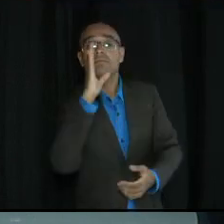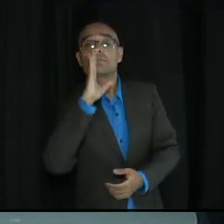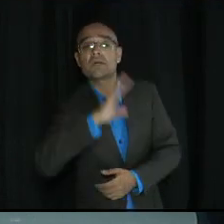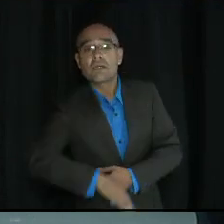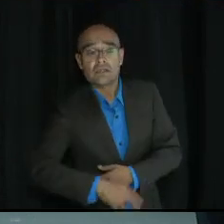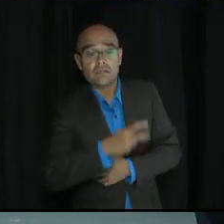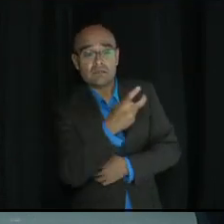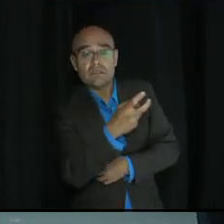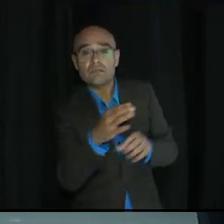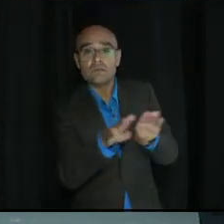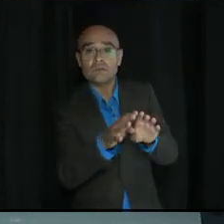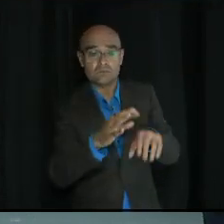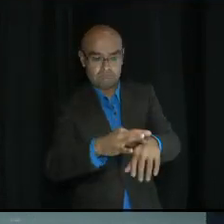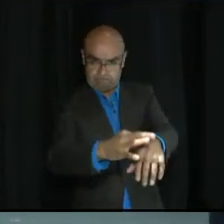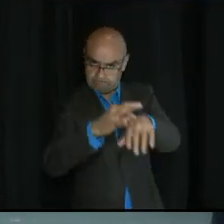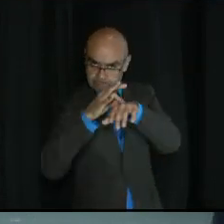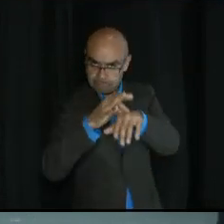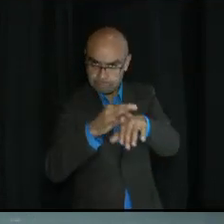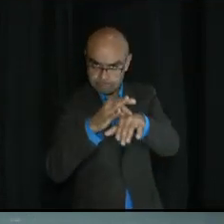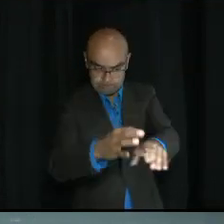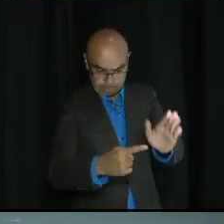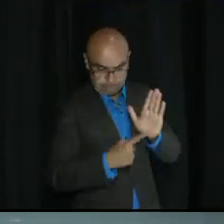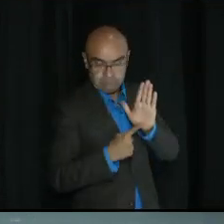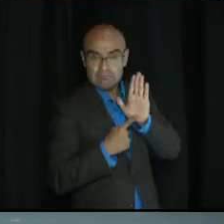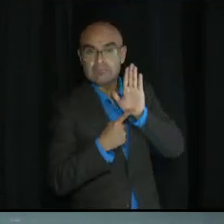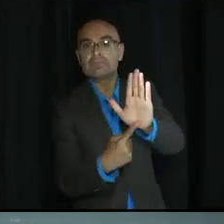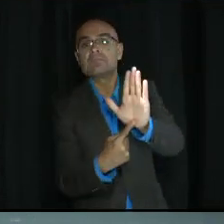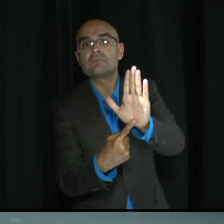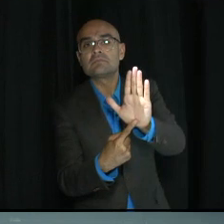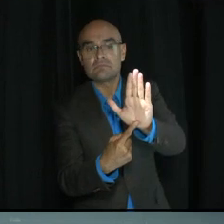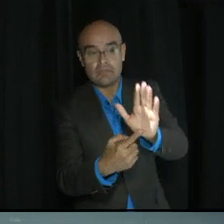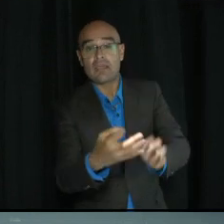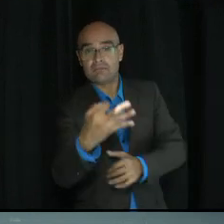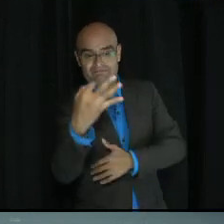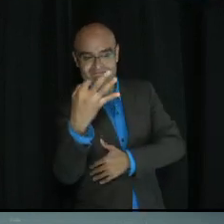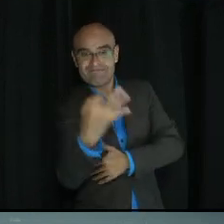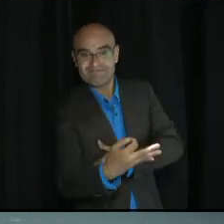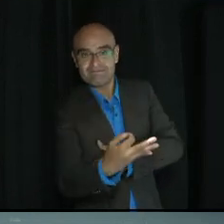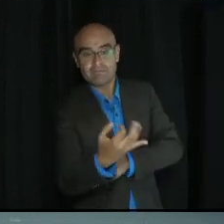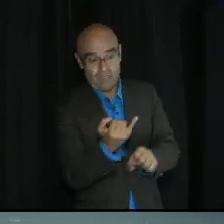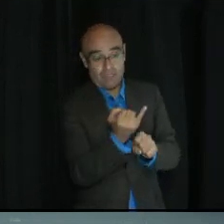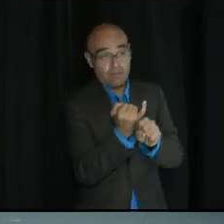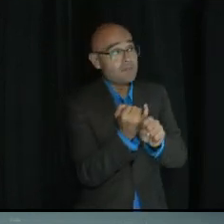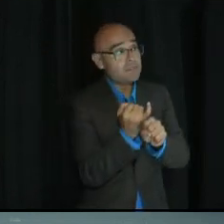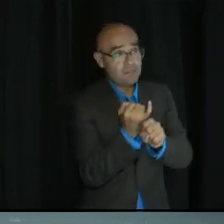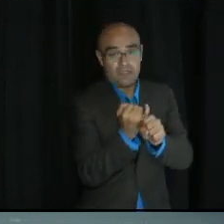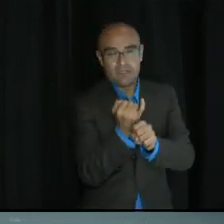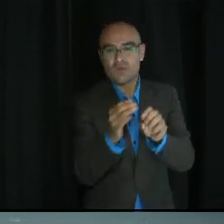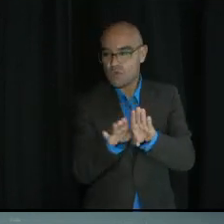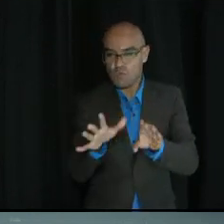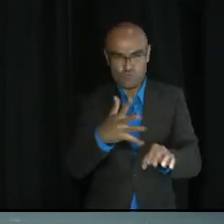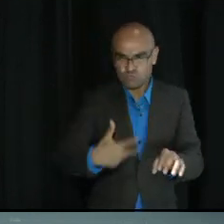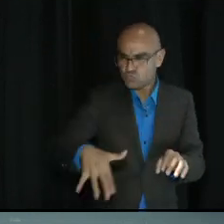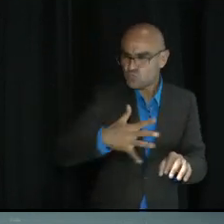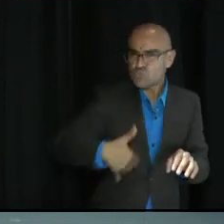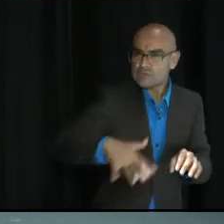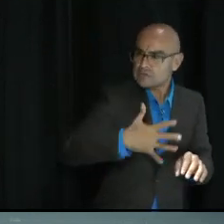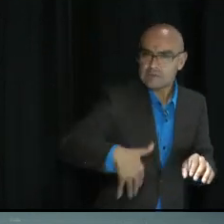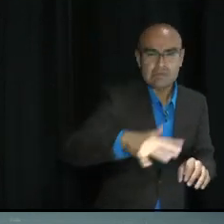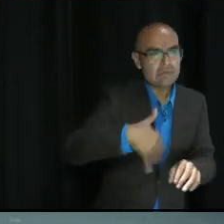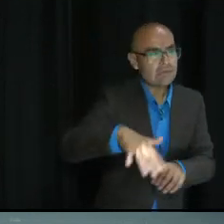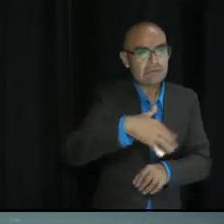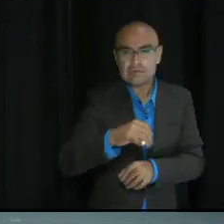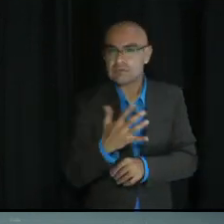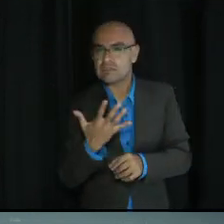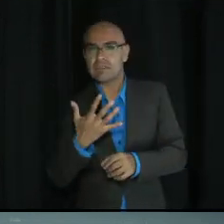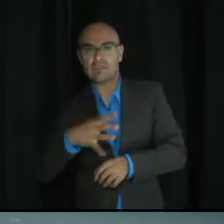posibles evidencias pudieran tener relación con el hecho que se está investigando. Ellos realizan una búsqueda exhaustiva en el lugar de